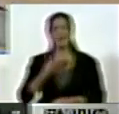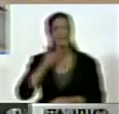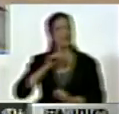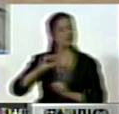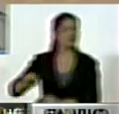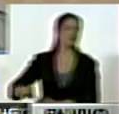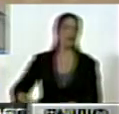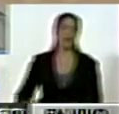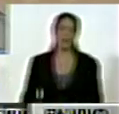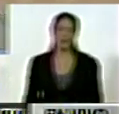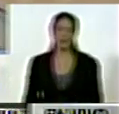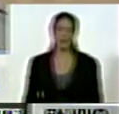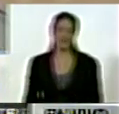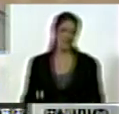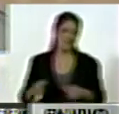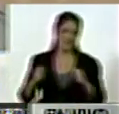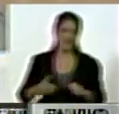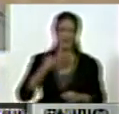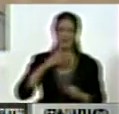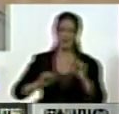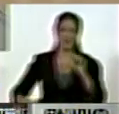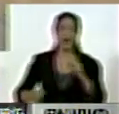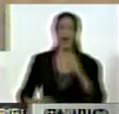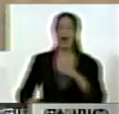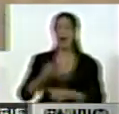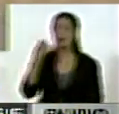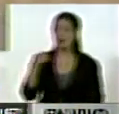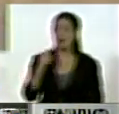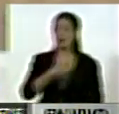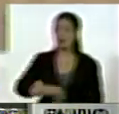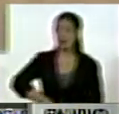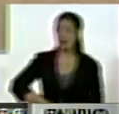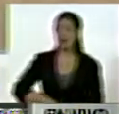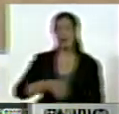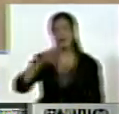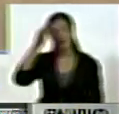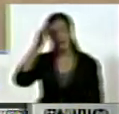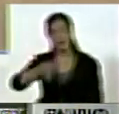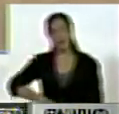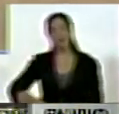rechazamos enérgicamente, ayer el jefe de Estado exigió